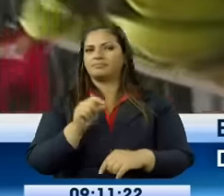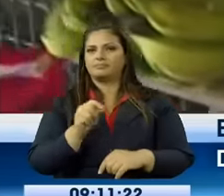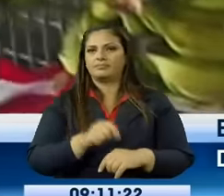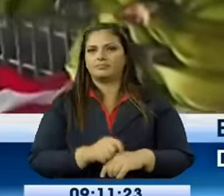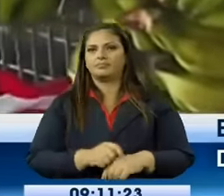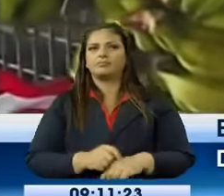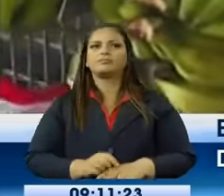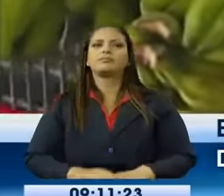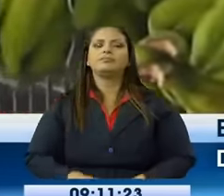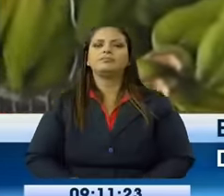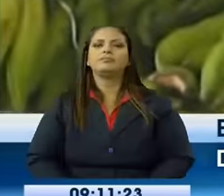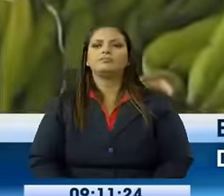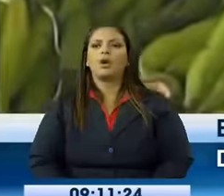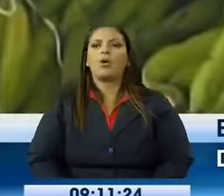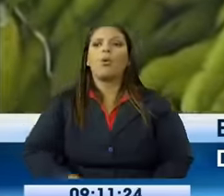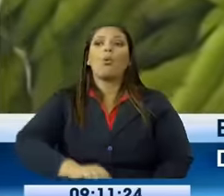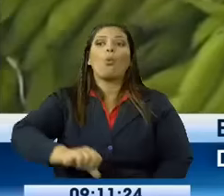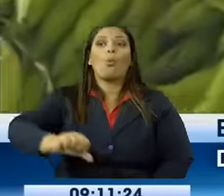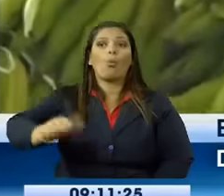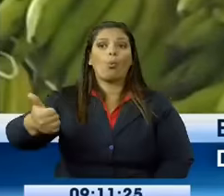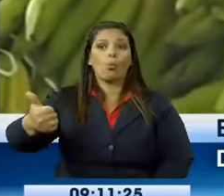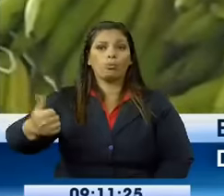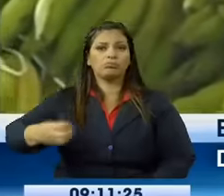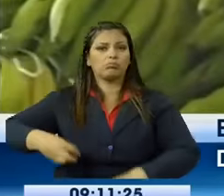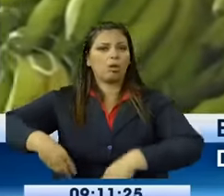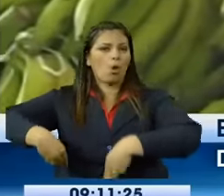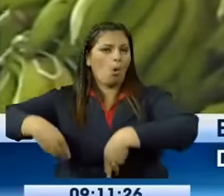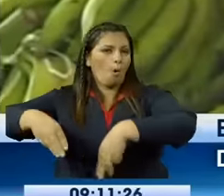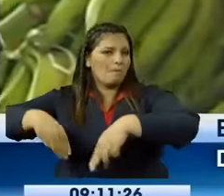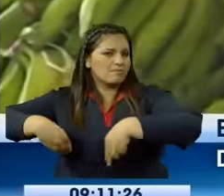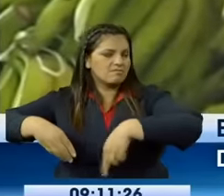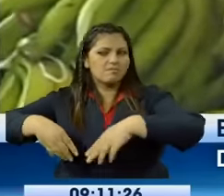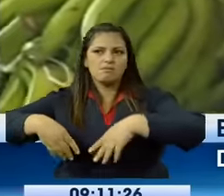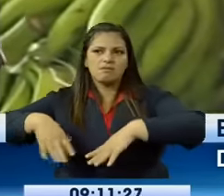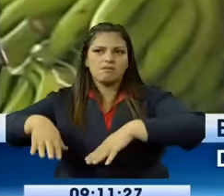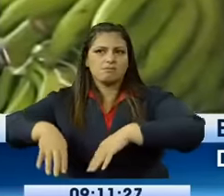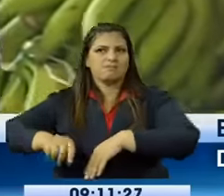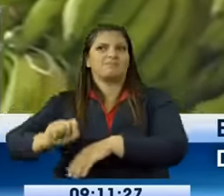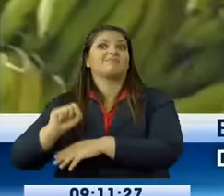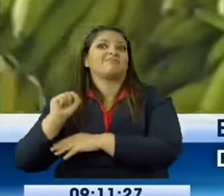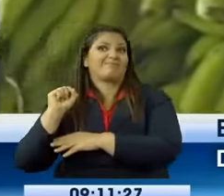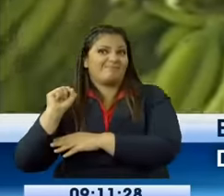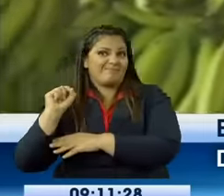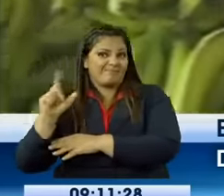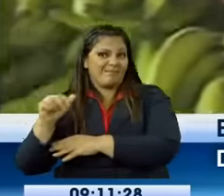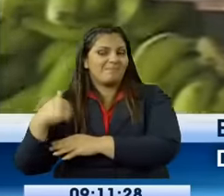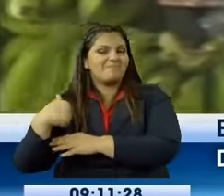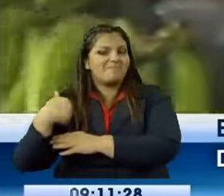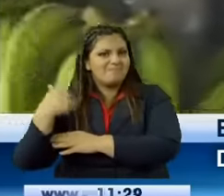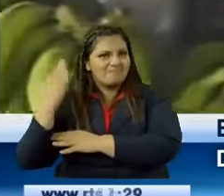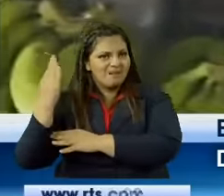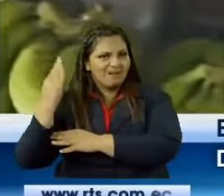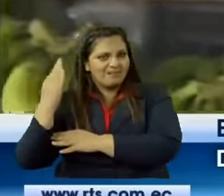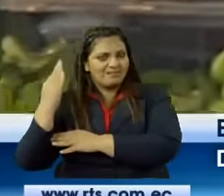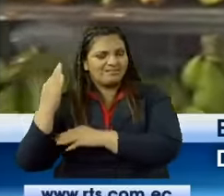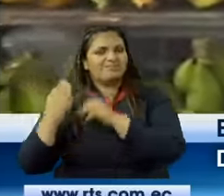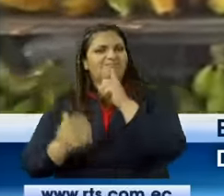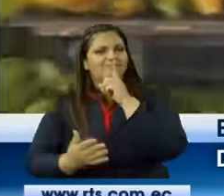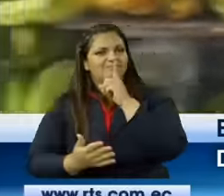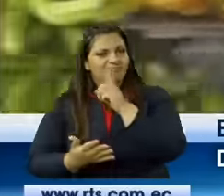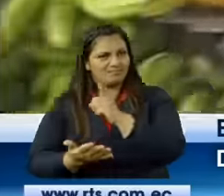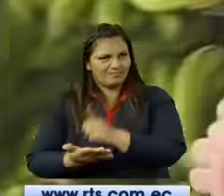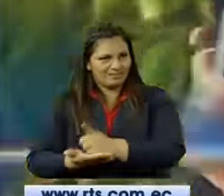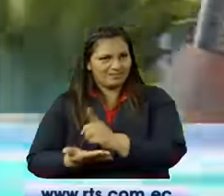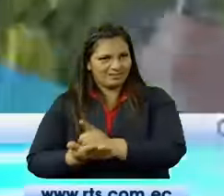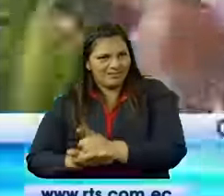diferencia de los grandes supermercados, sí, comprar aquí las legumbres y vegetales sí tiene un costo menor, es verdad. A lo mejor eso es